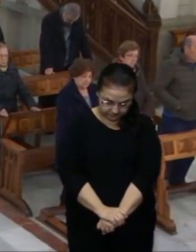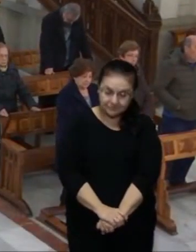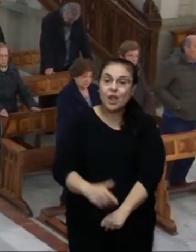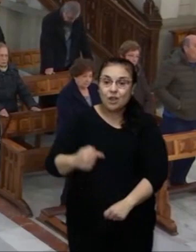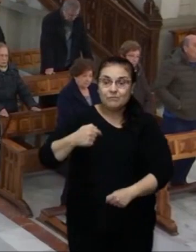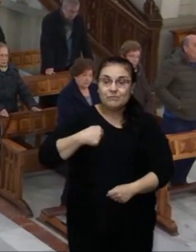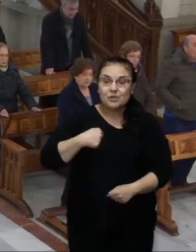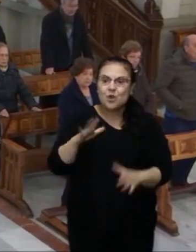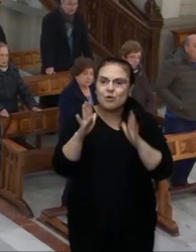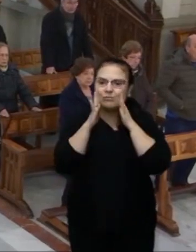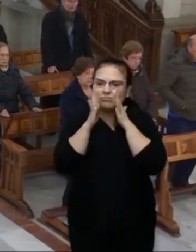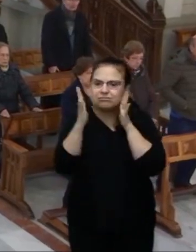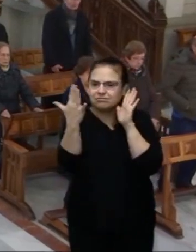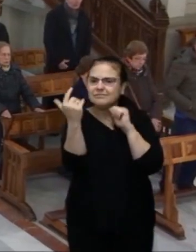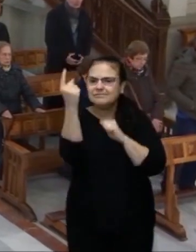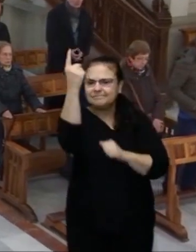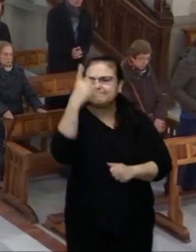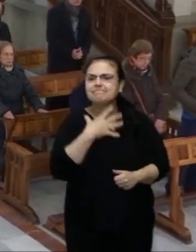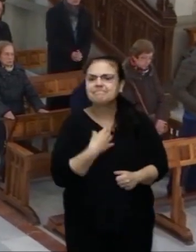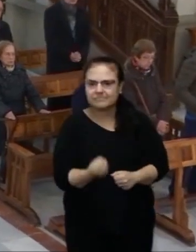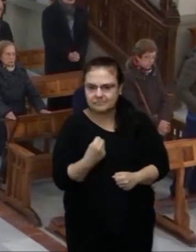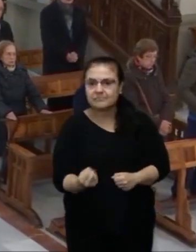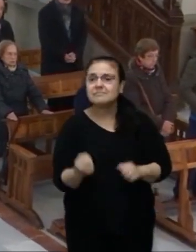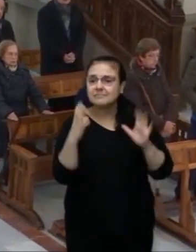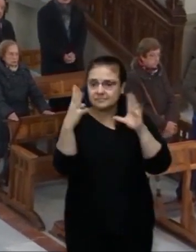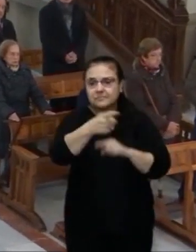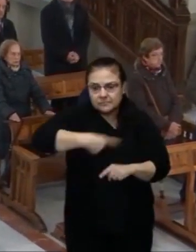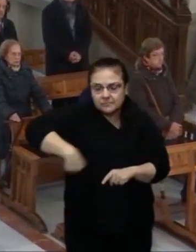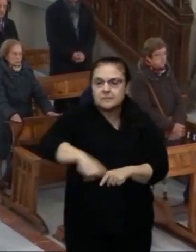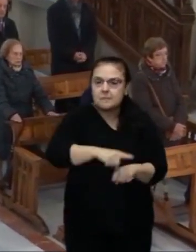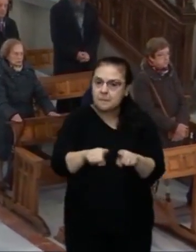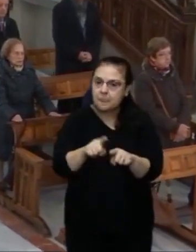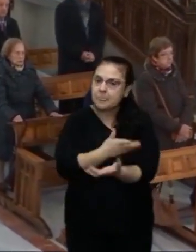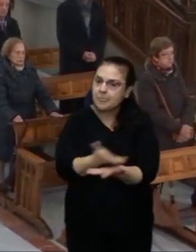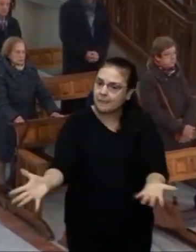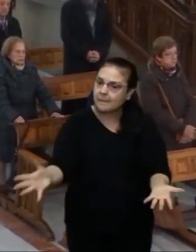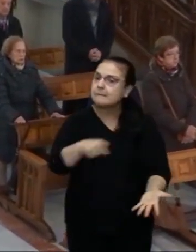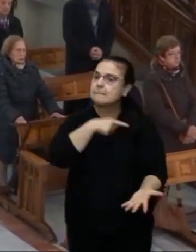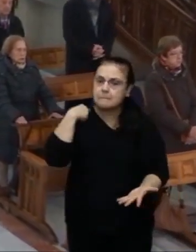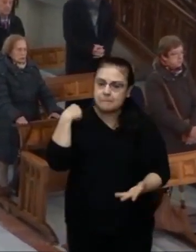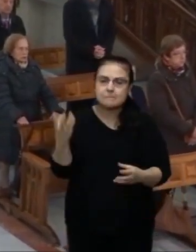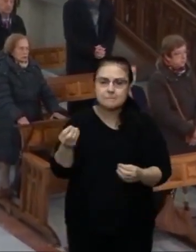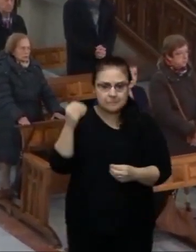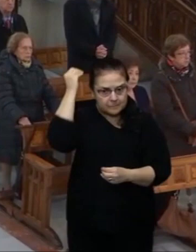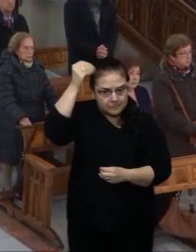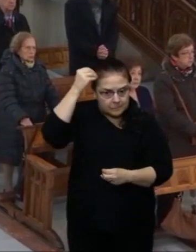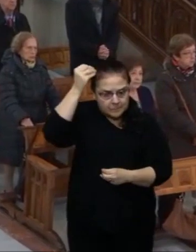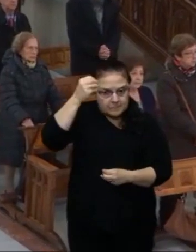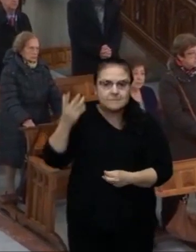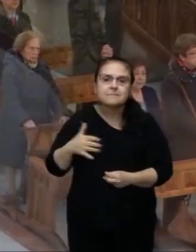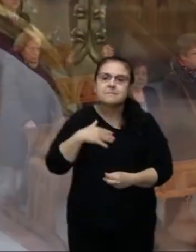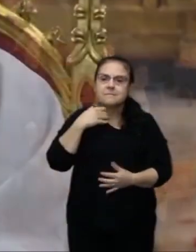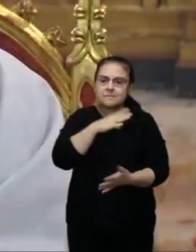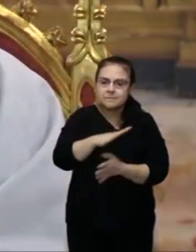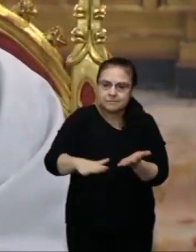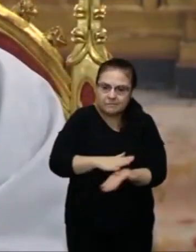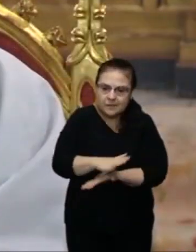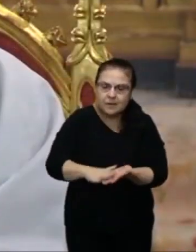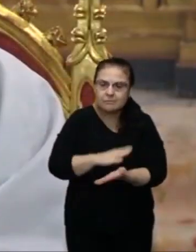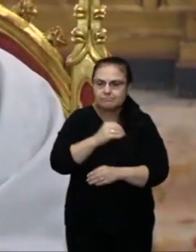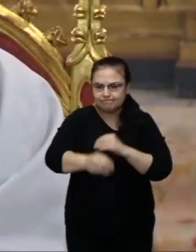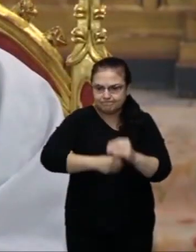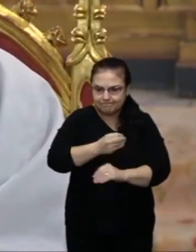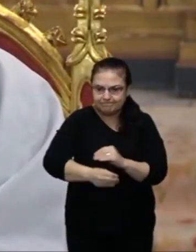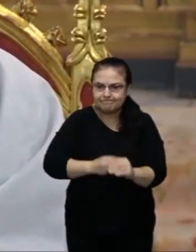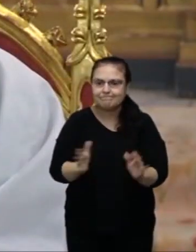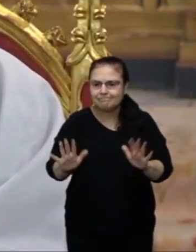Yo confieso ante Dios Todopoderoso, y ante vosotros, hermanos, que he pecado mucho de pensamiento,